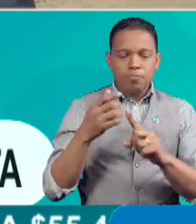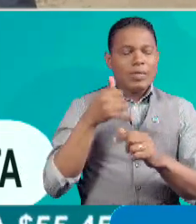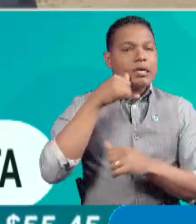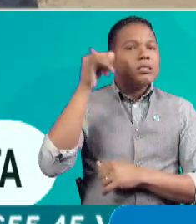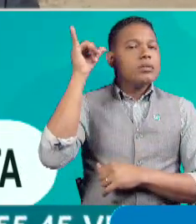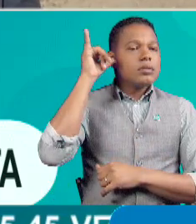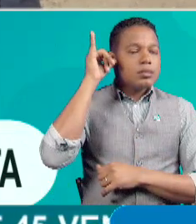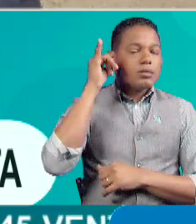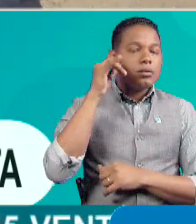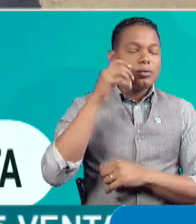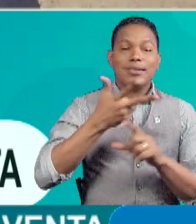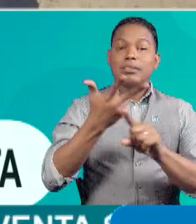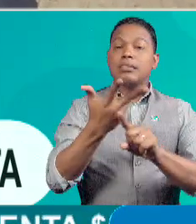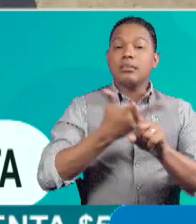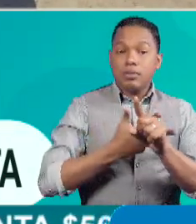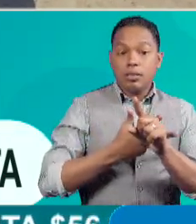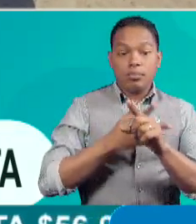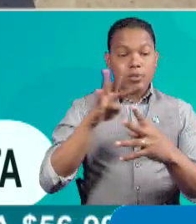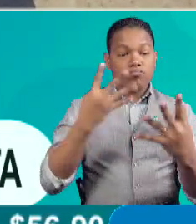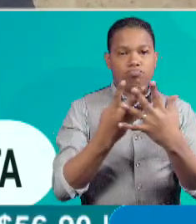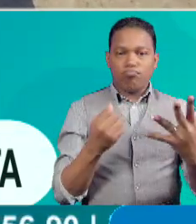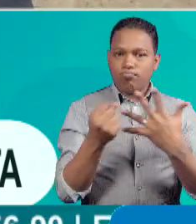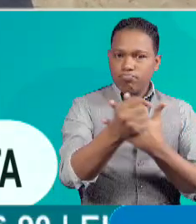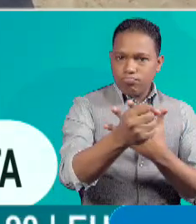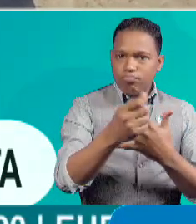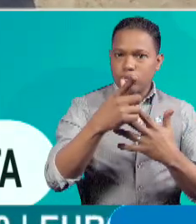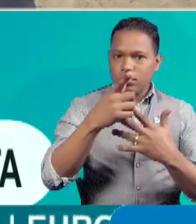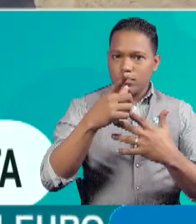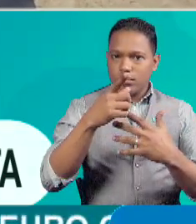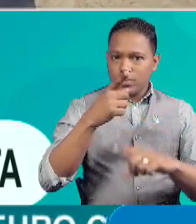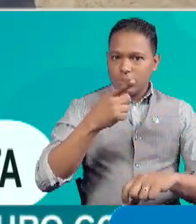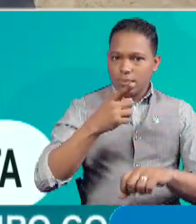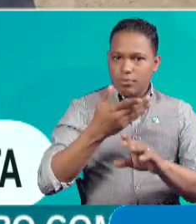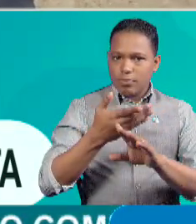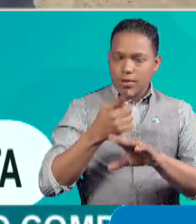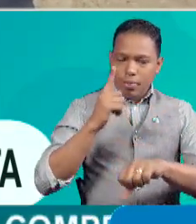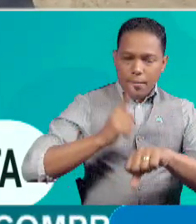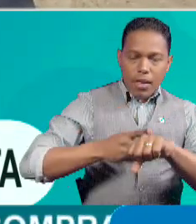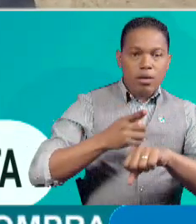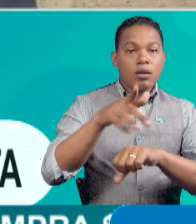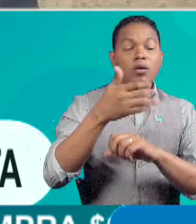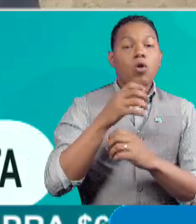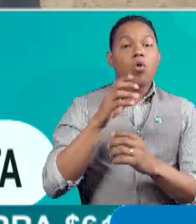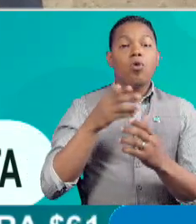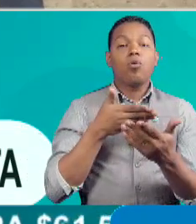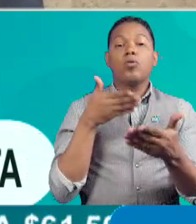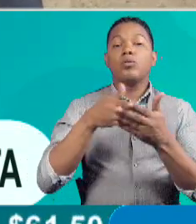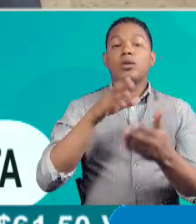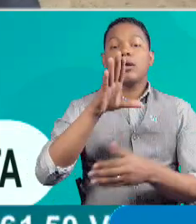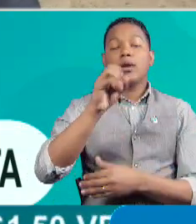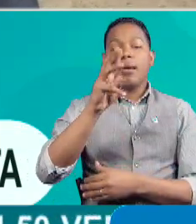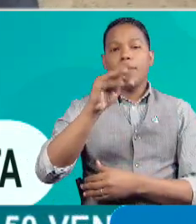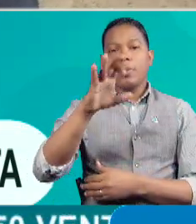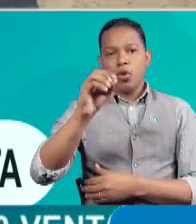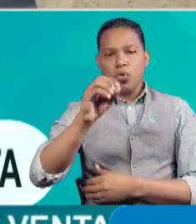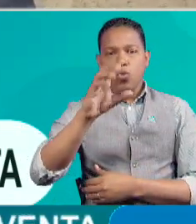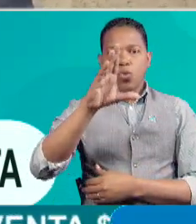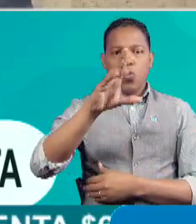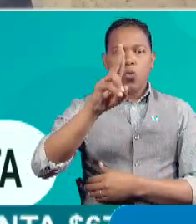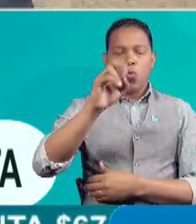o impusiera 3 meses de prisión preventiva contra Camilo Cuevas, el